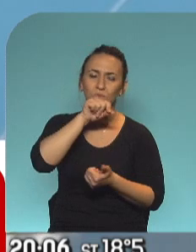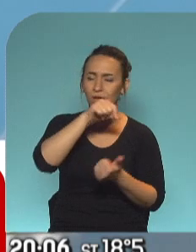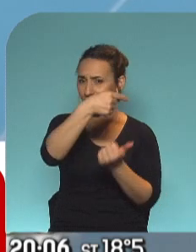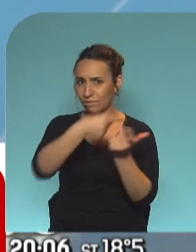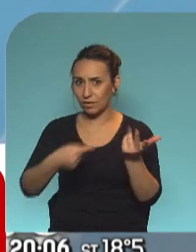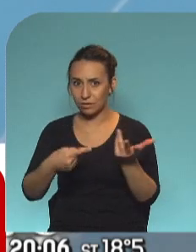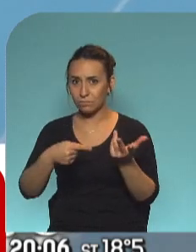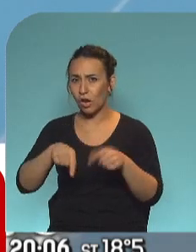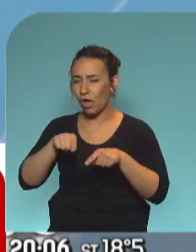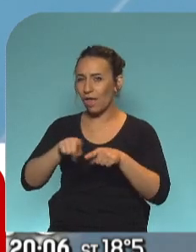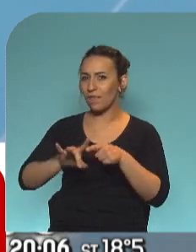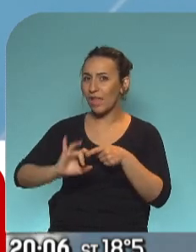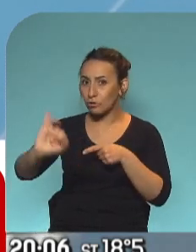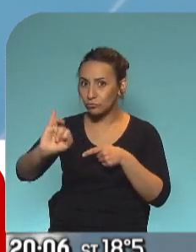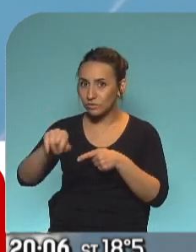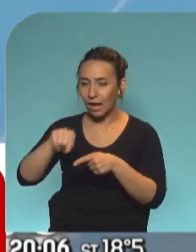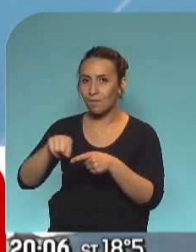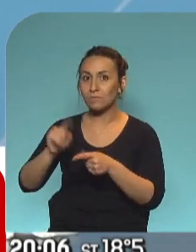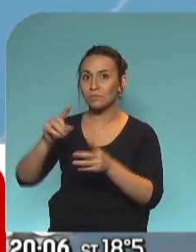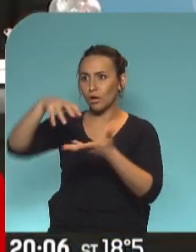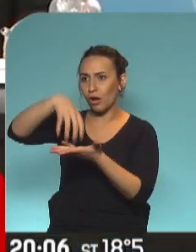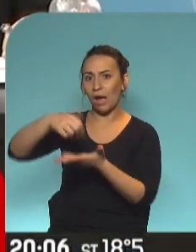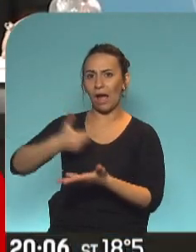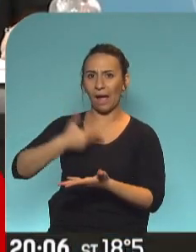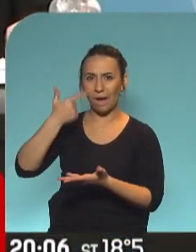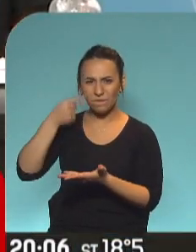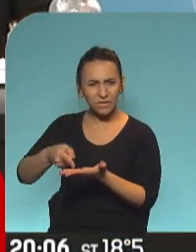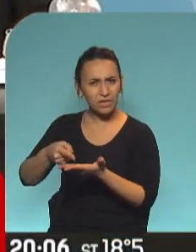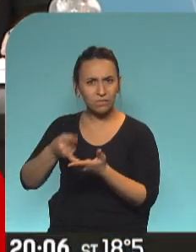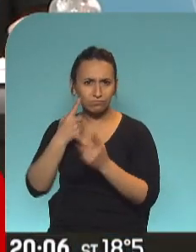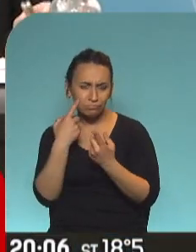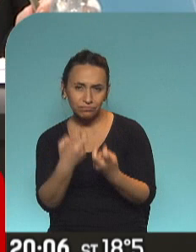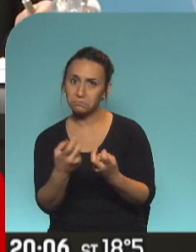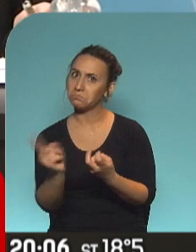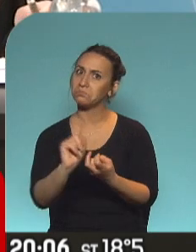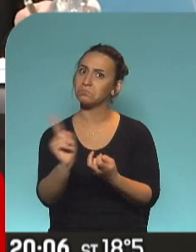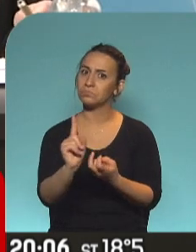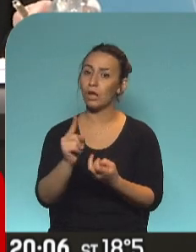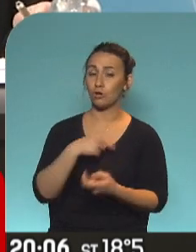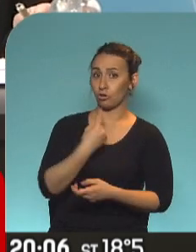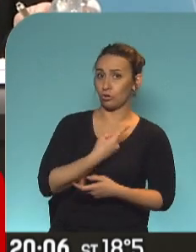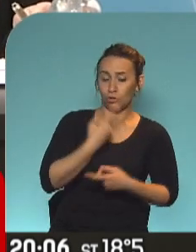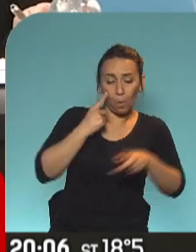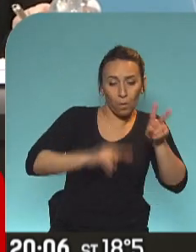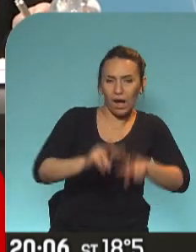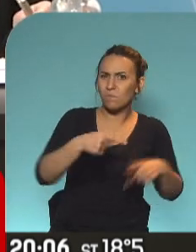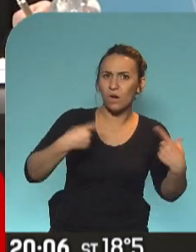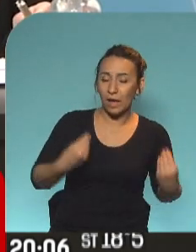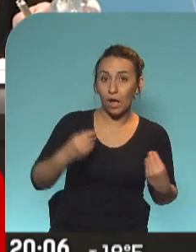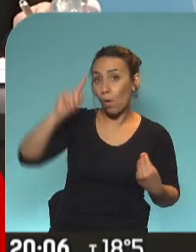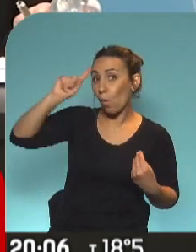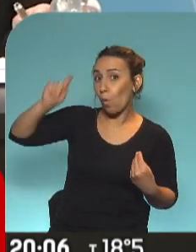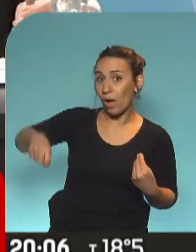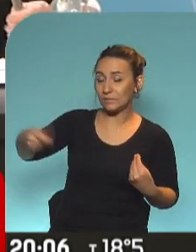fue buscada por la AFI. De hecho, lo que nosotros estábamos buscando era un material que nos pidió un